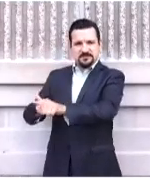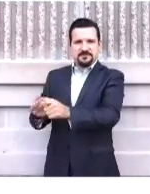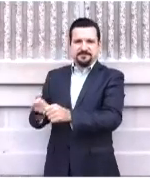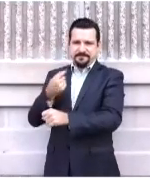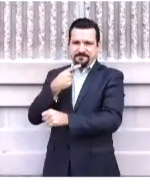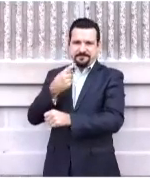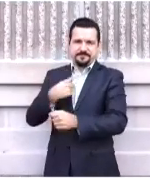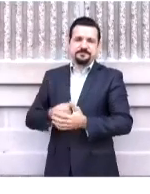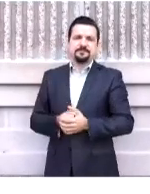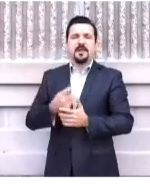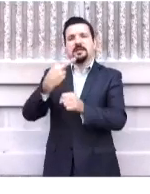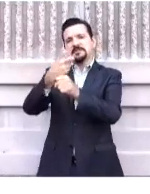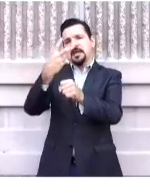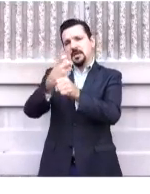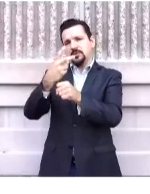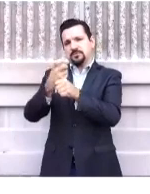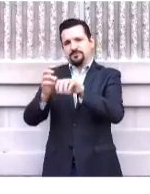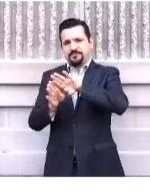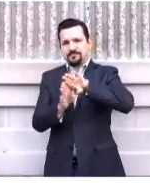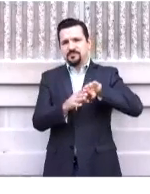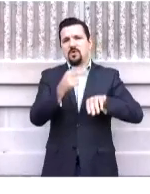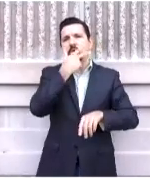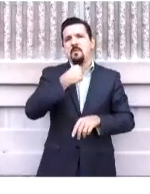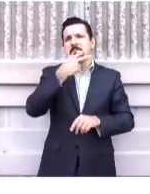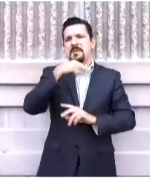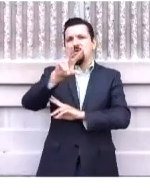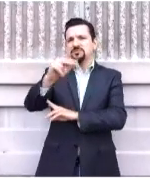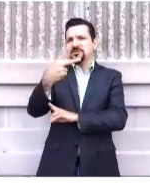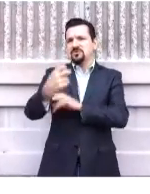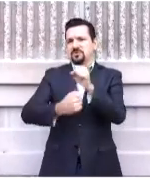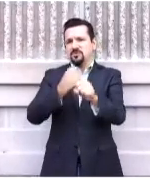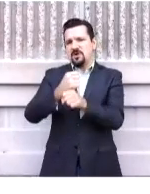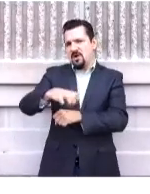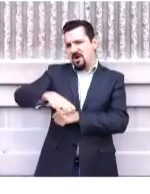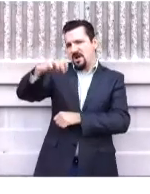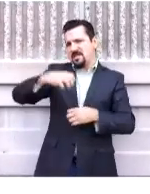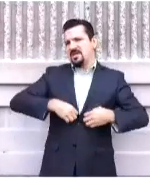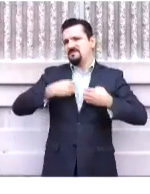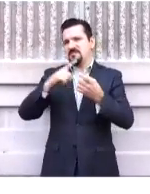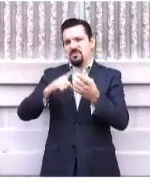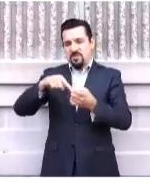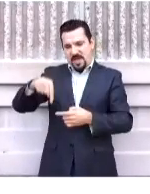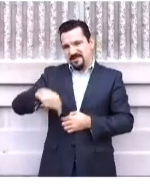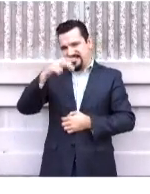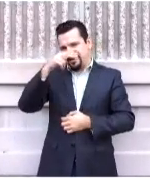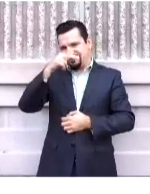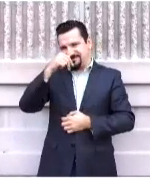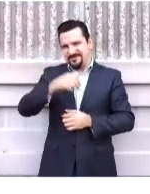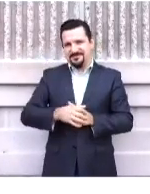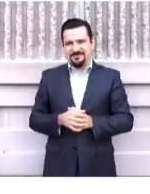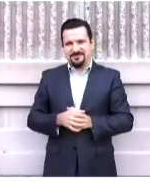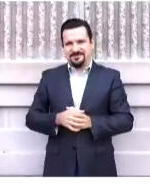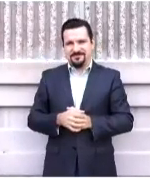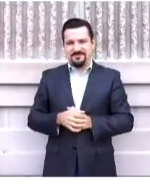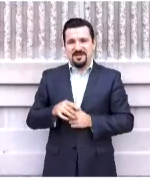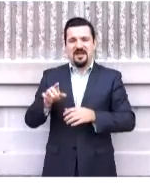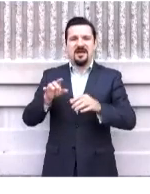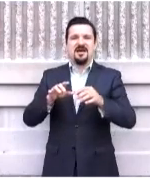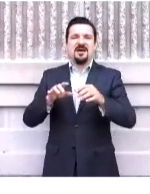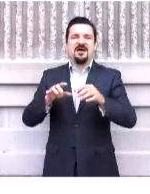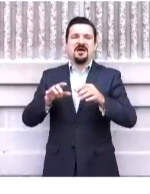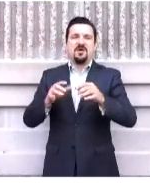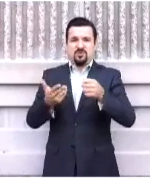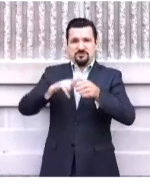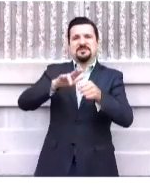segundo caso ocurrió en un hombre de 88 años de edad, residente de esta ciudad de Hermosillo, derechohabiente del